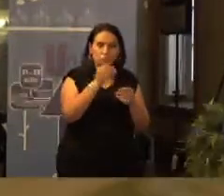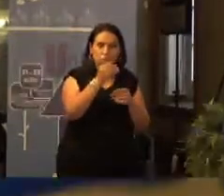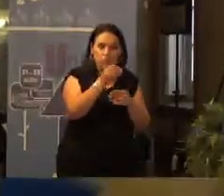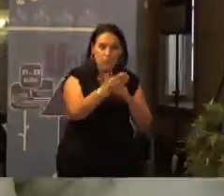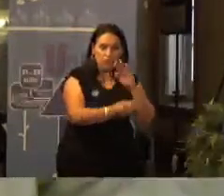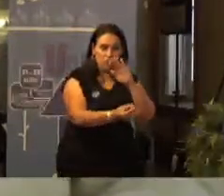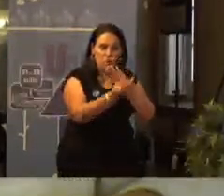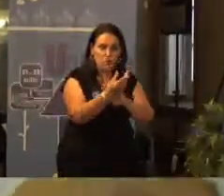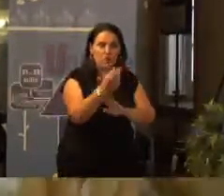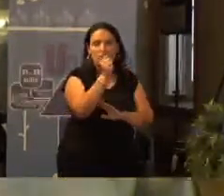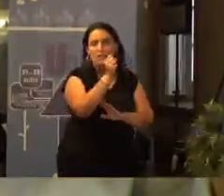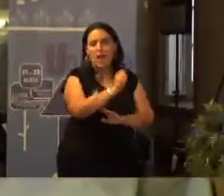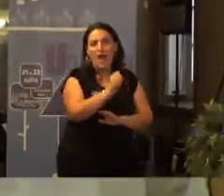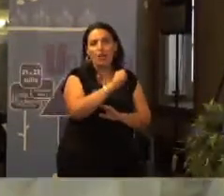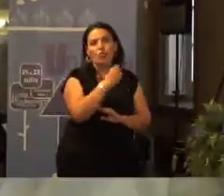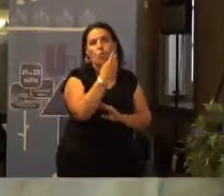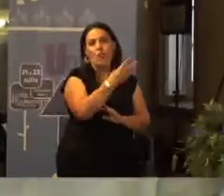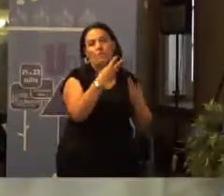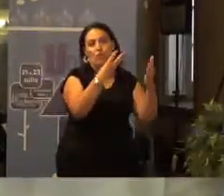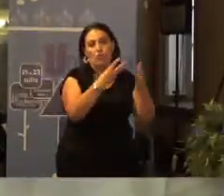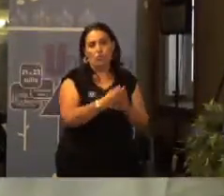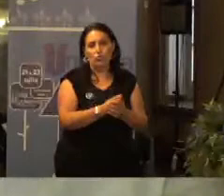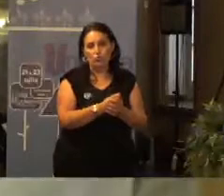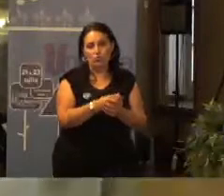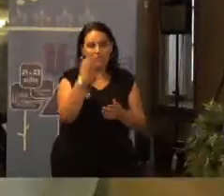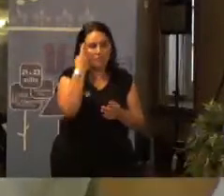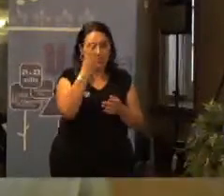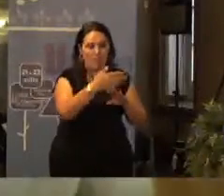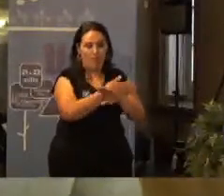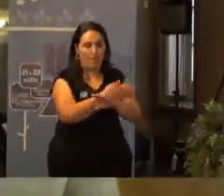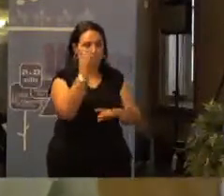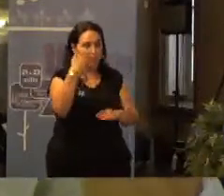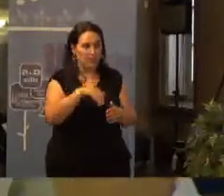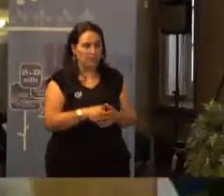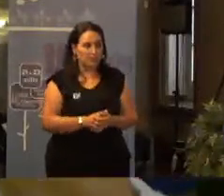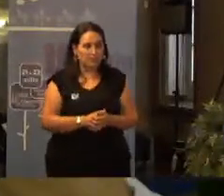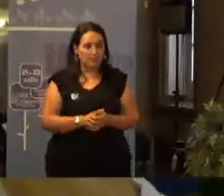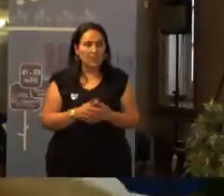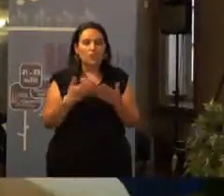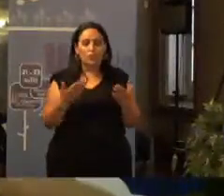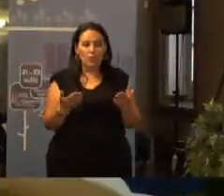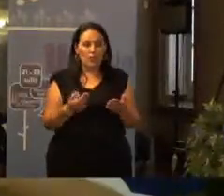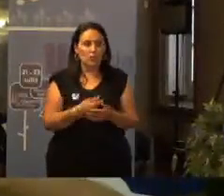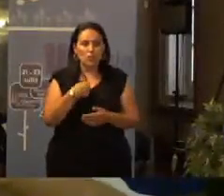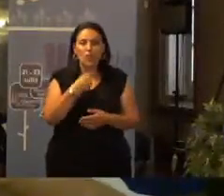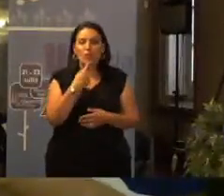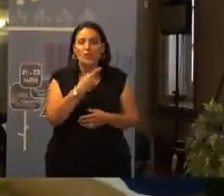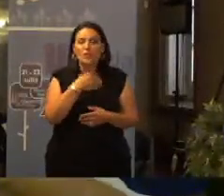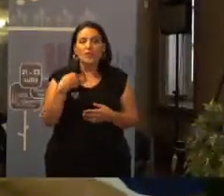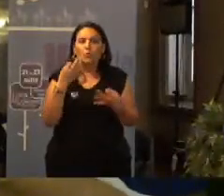no confín do Finisterre que se chama Galiza, dende que chegaron os romanos. Bueno, entonces, que quero dicir con